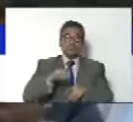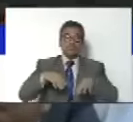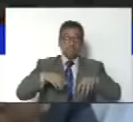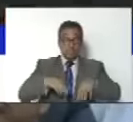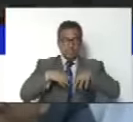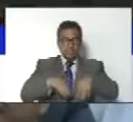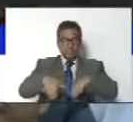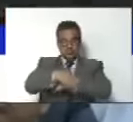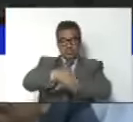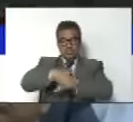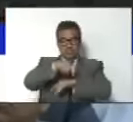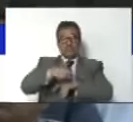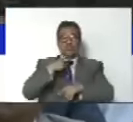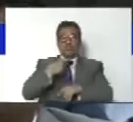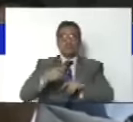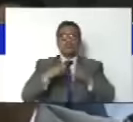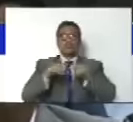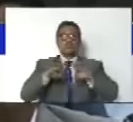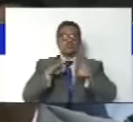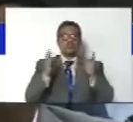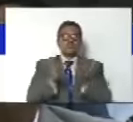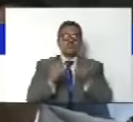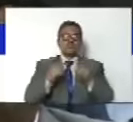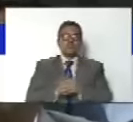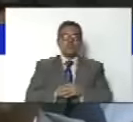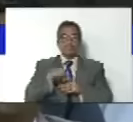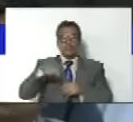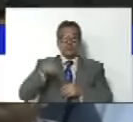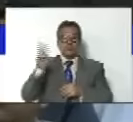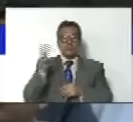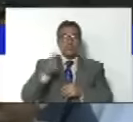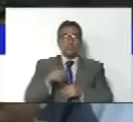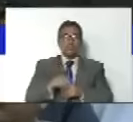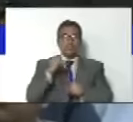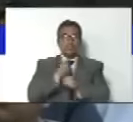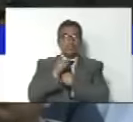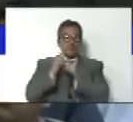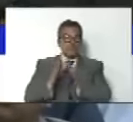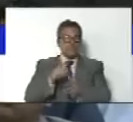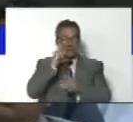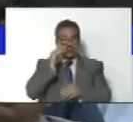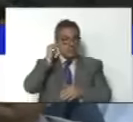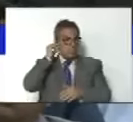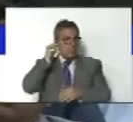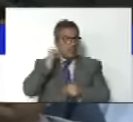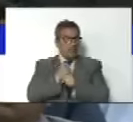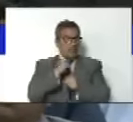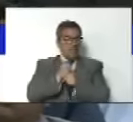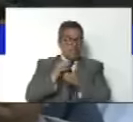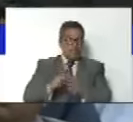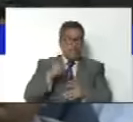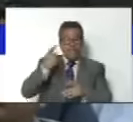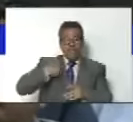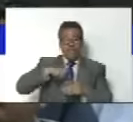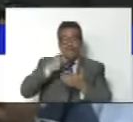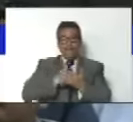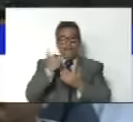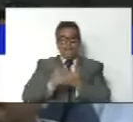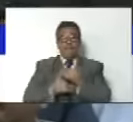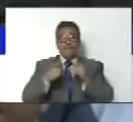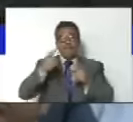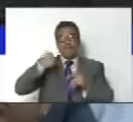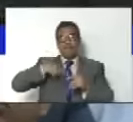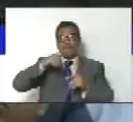la calle a decirle al mundo entero que en Venezuela los trabajadores y trabajadoras tenemos un proyecto, tenemos